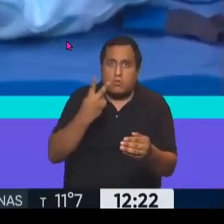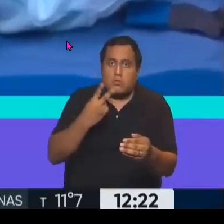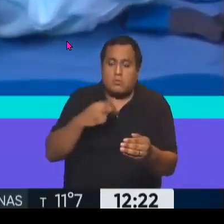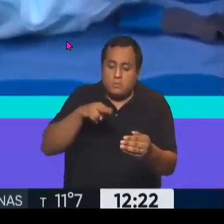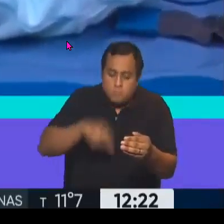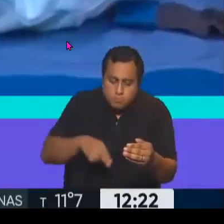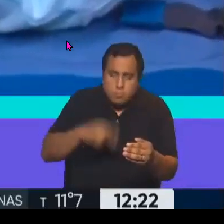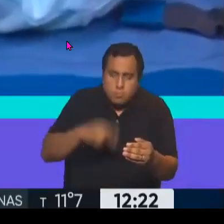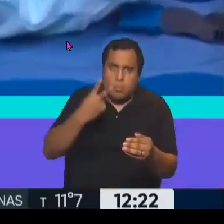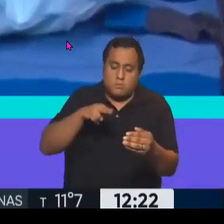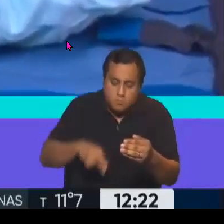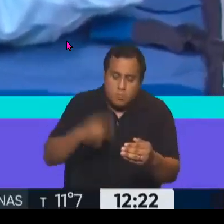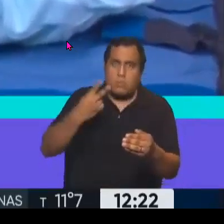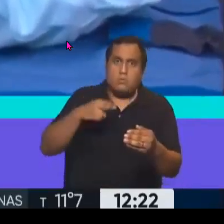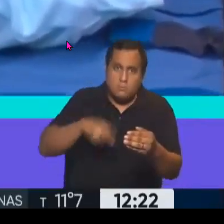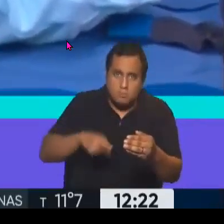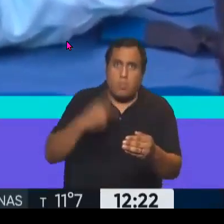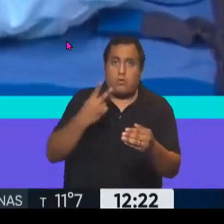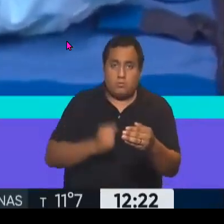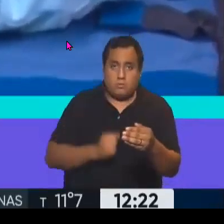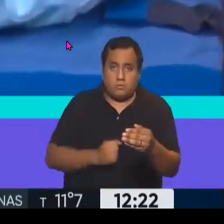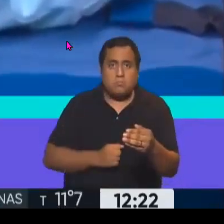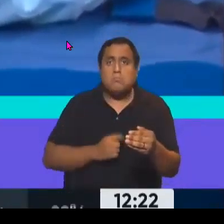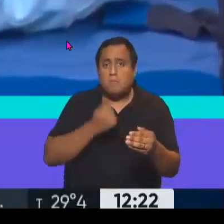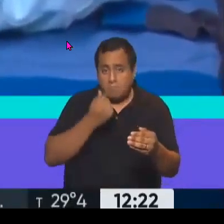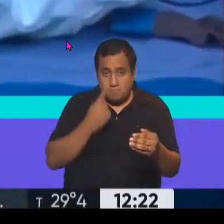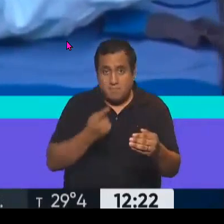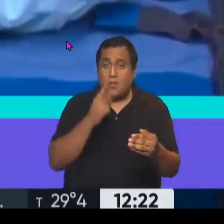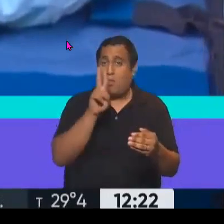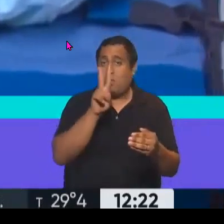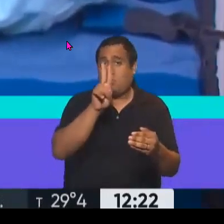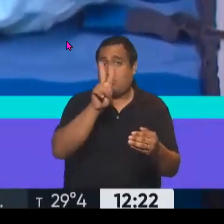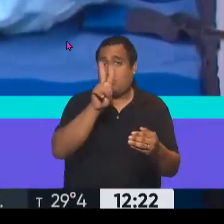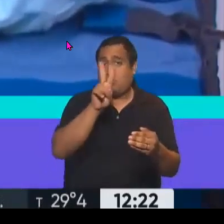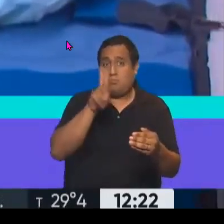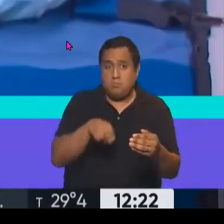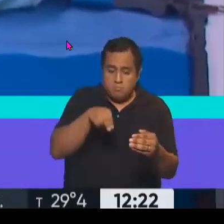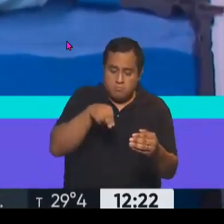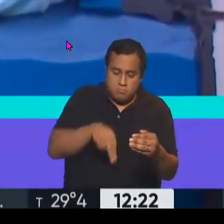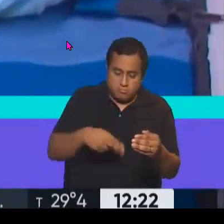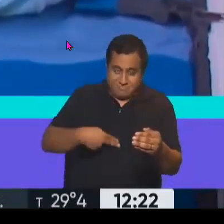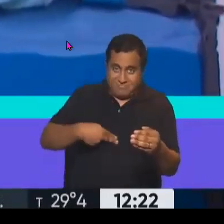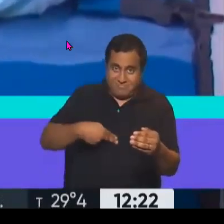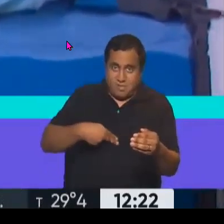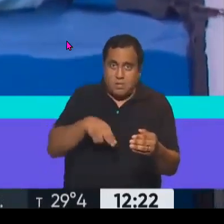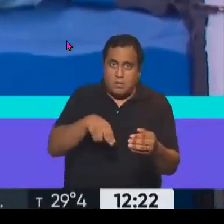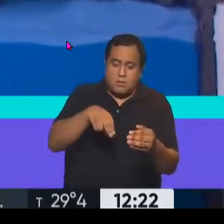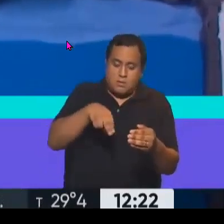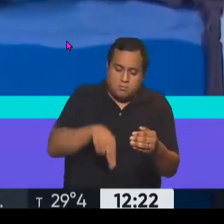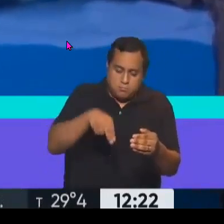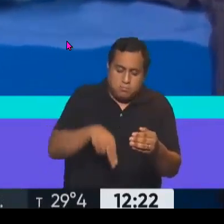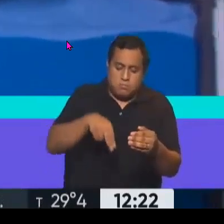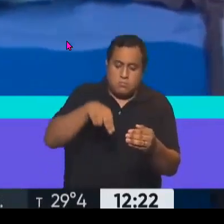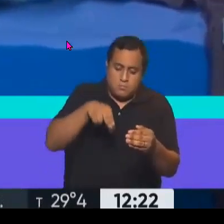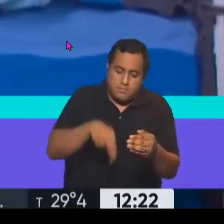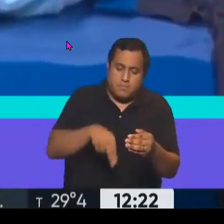1, 2, 1, 2. Tan sencillo como esto, colocar 2 dedos en el centro del pecho y comprimir hacia